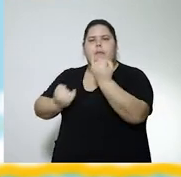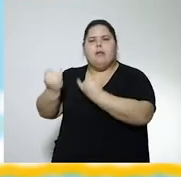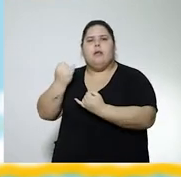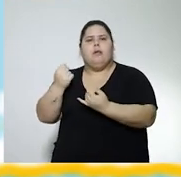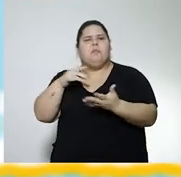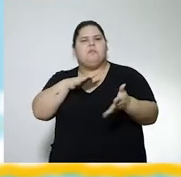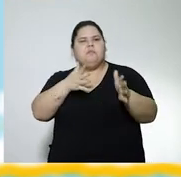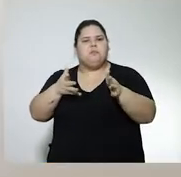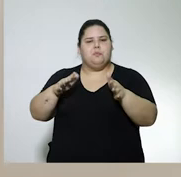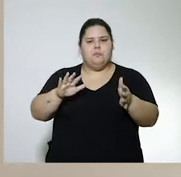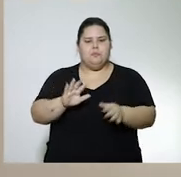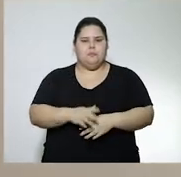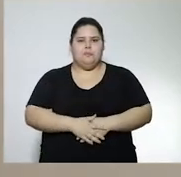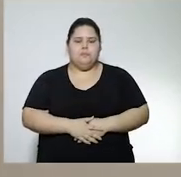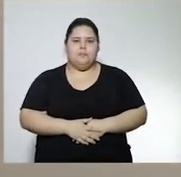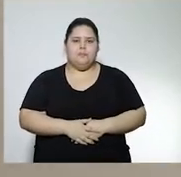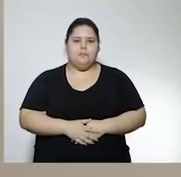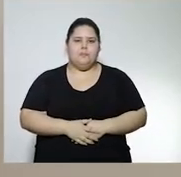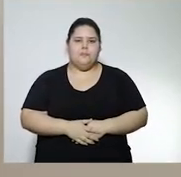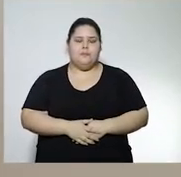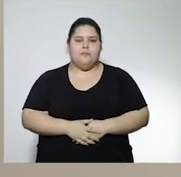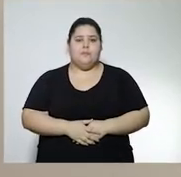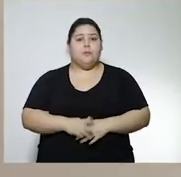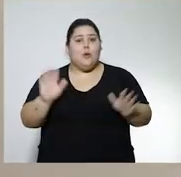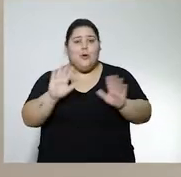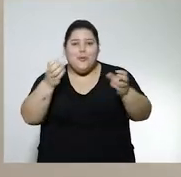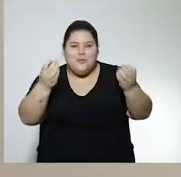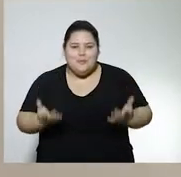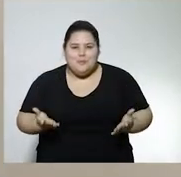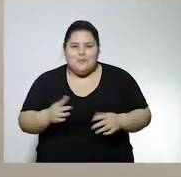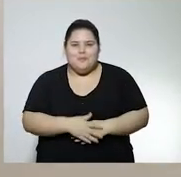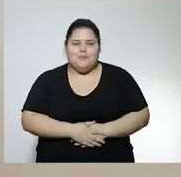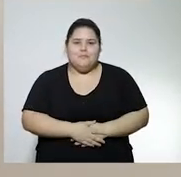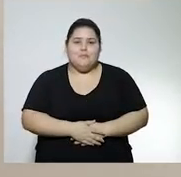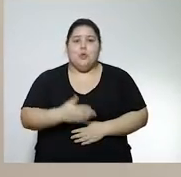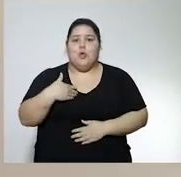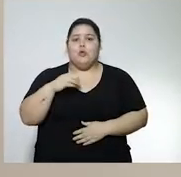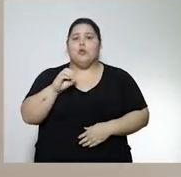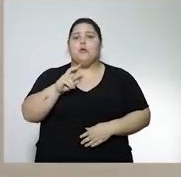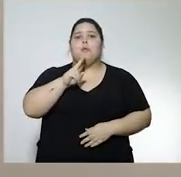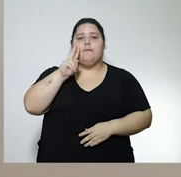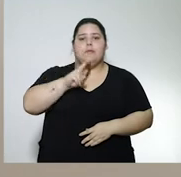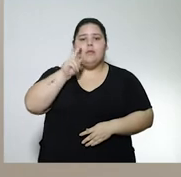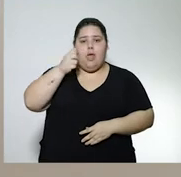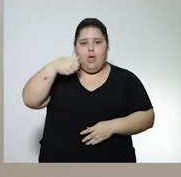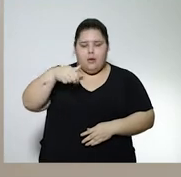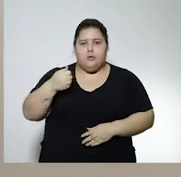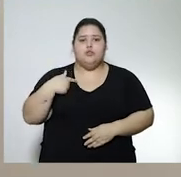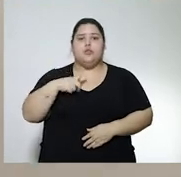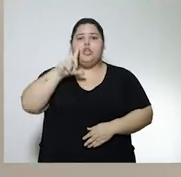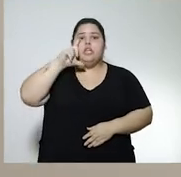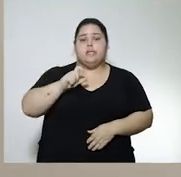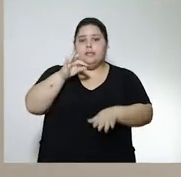más o menos esto. A ver. Hola, ¿cómo están? Mi nombre es Viviana y soy licenciada en